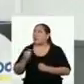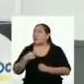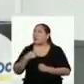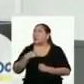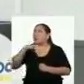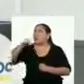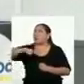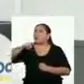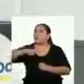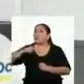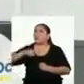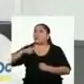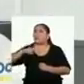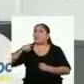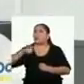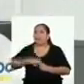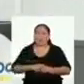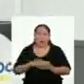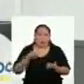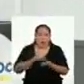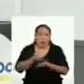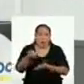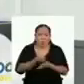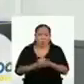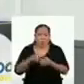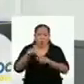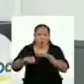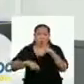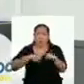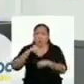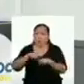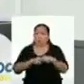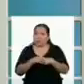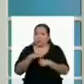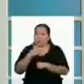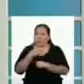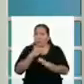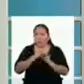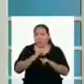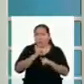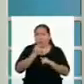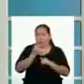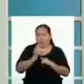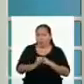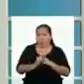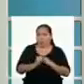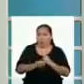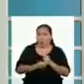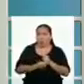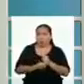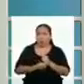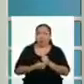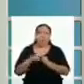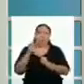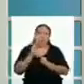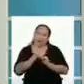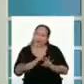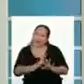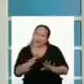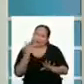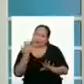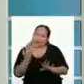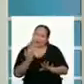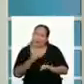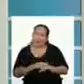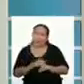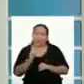necesito para poder comprar la bici. Y encima me sobra un poco. Espera, Yaremis, no es todo. Recuerda